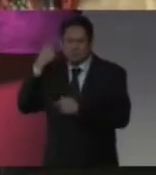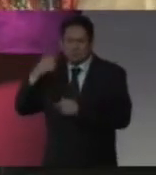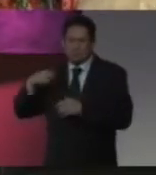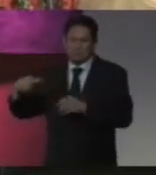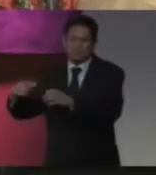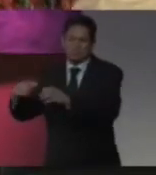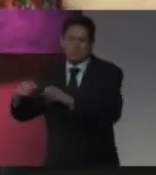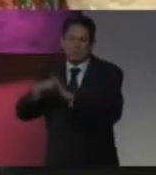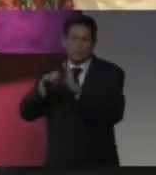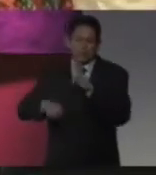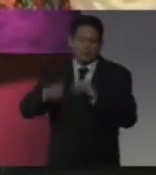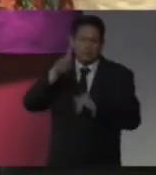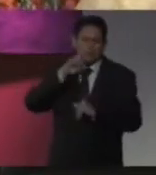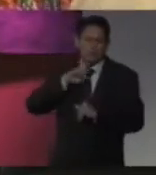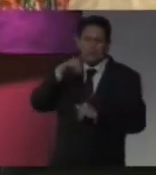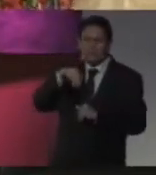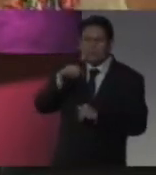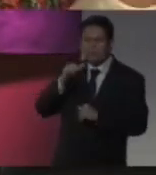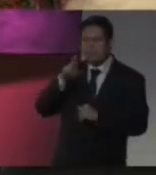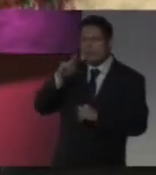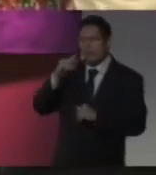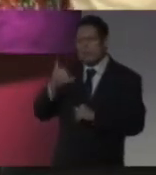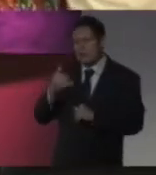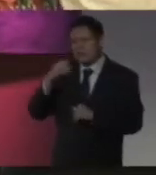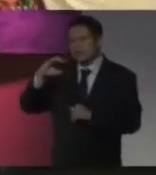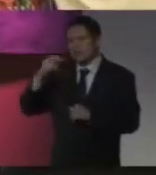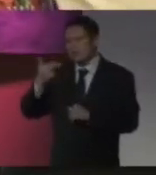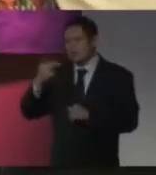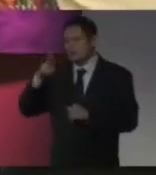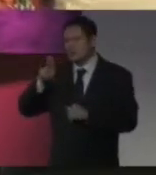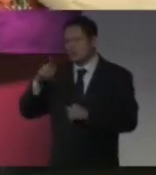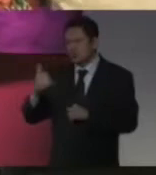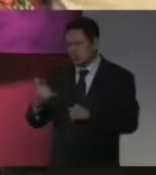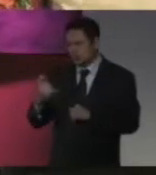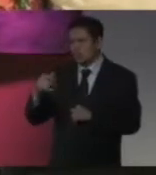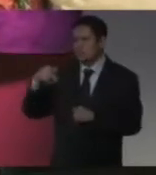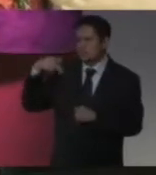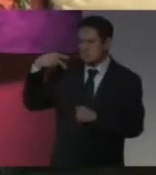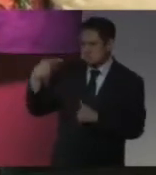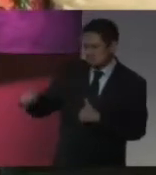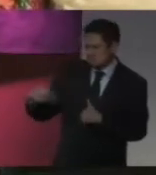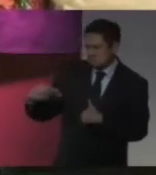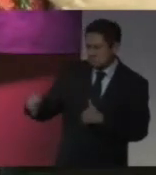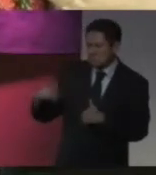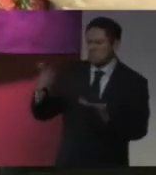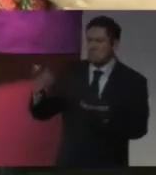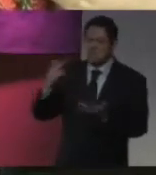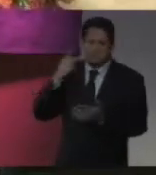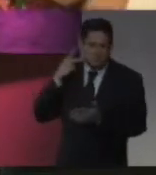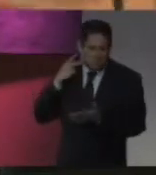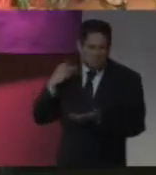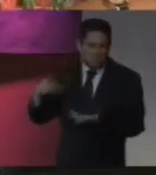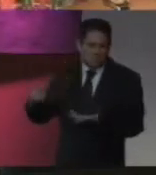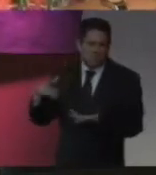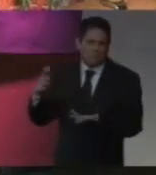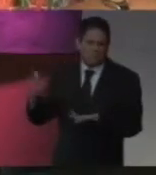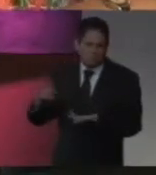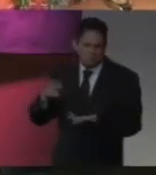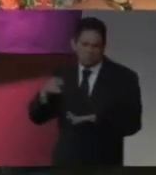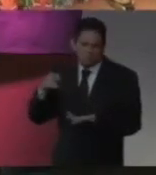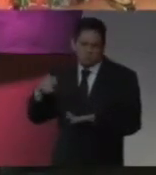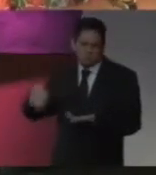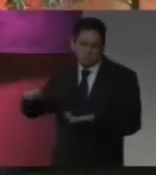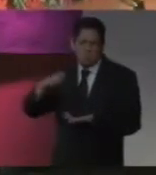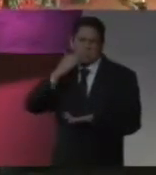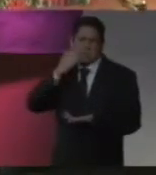Marichuy y toda la política propia de los zapatistas y del Consejo de Gobierno Indígena están promoviendo